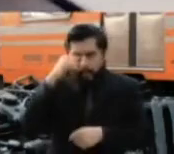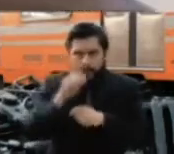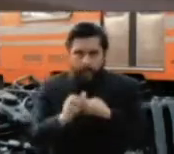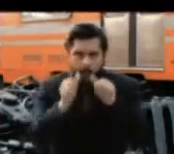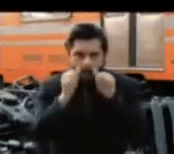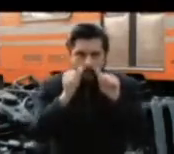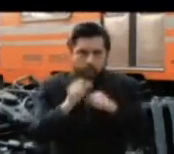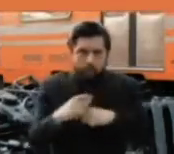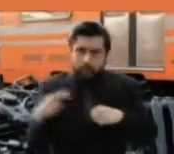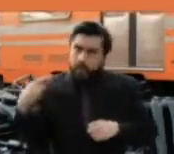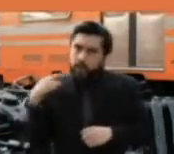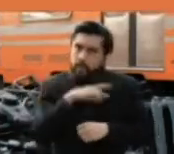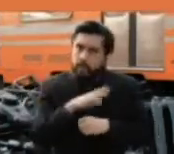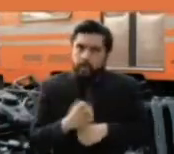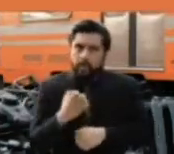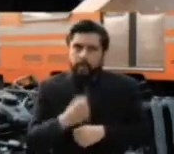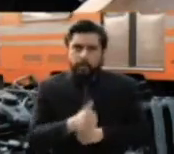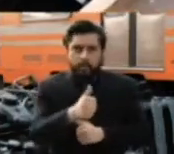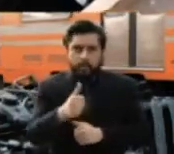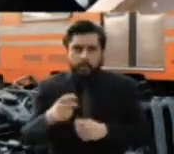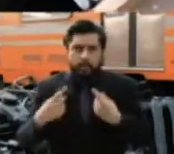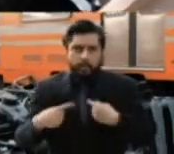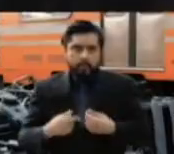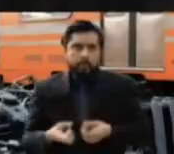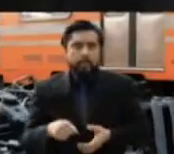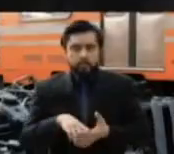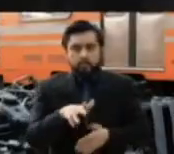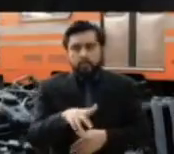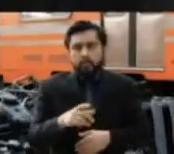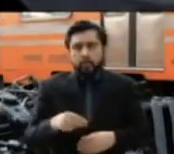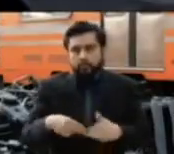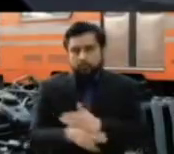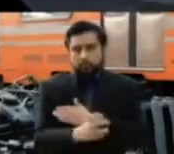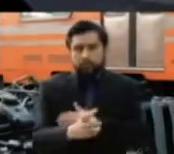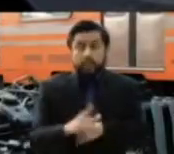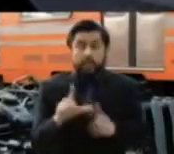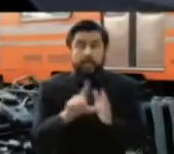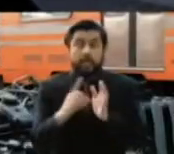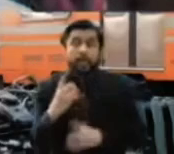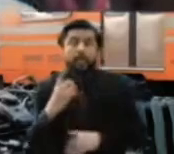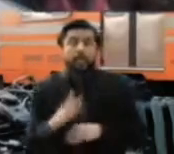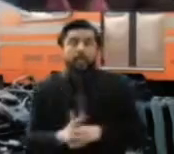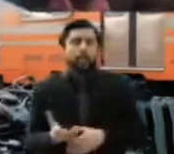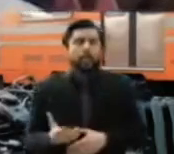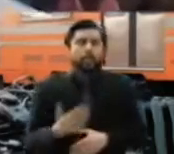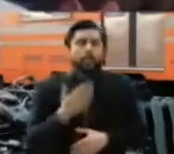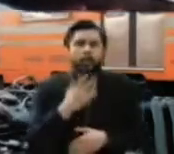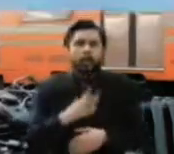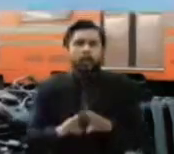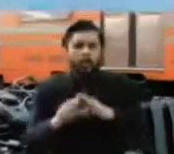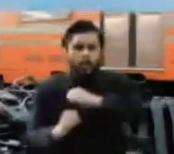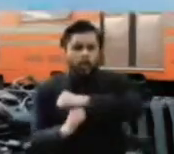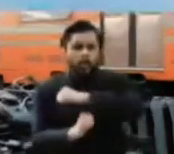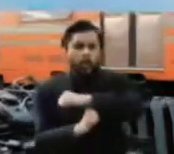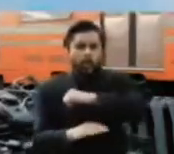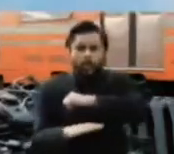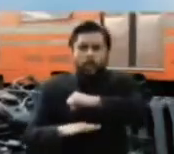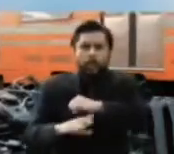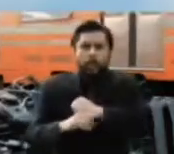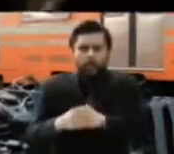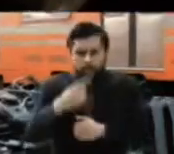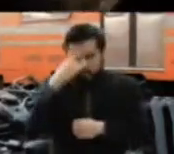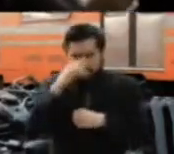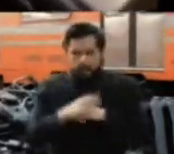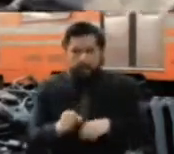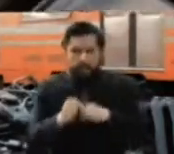atención inmediata al usuario. De forma simultánea, la modernización integral de la línea 1 sienta las bases para incrementar la capacidad del